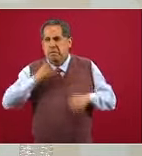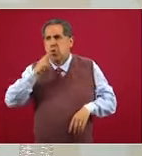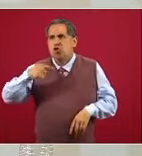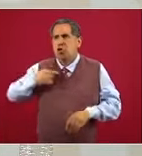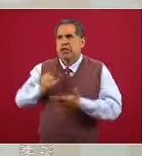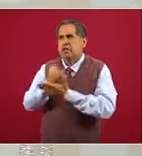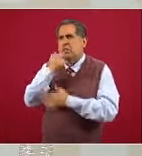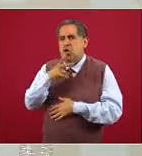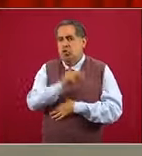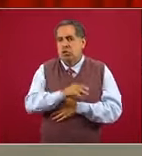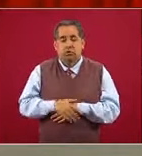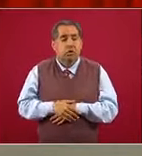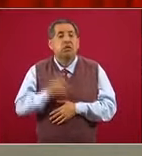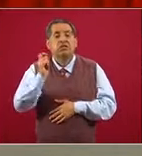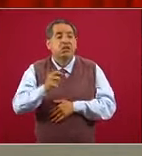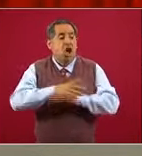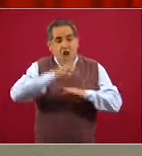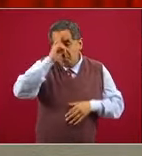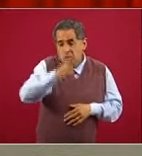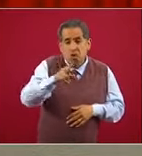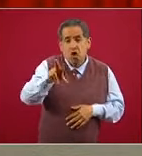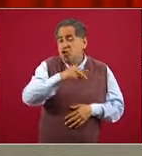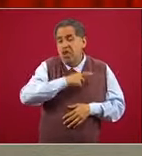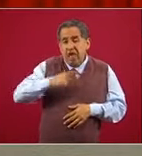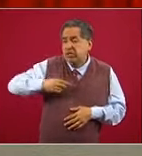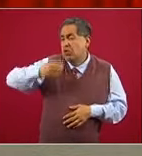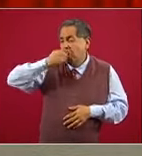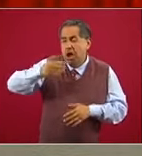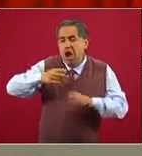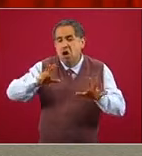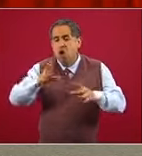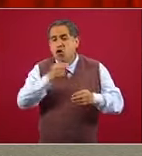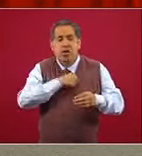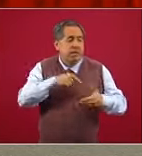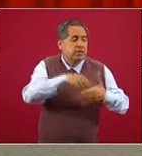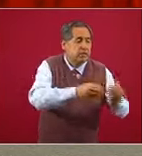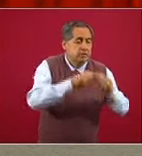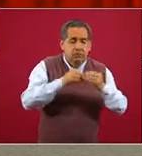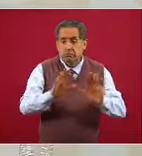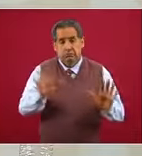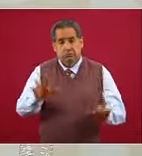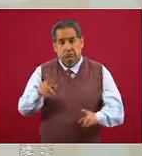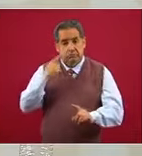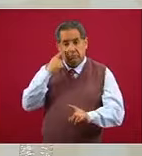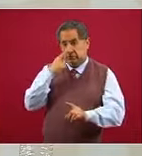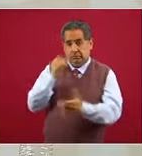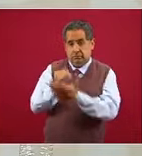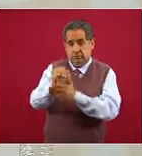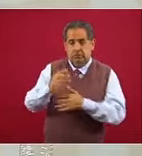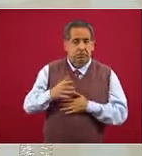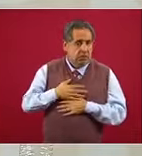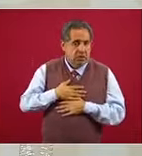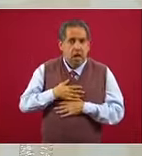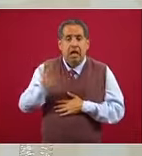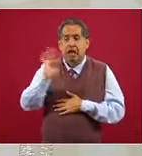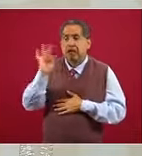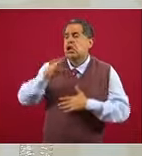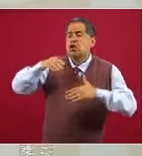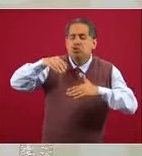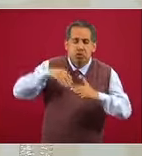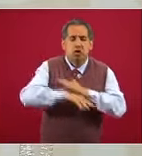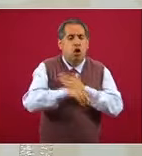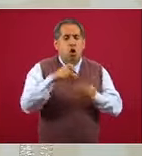No es decir ya no van a comer o a consumir esos productos. Si yo llego al